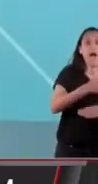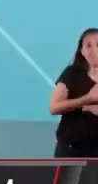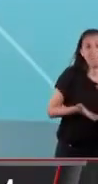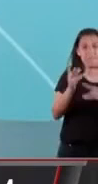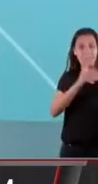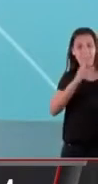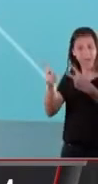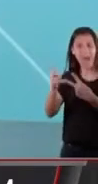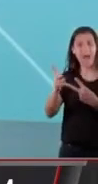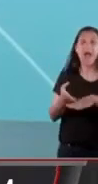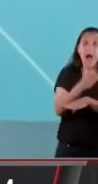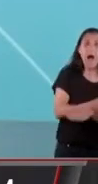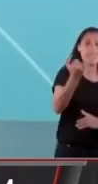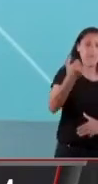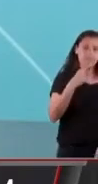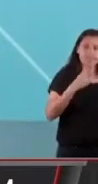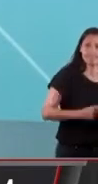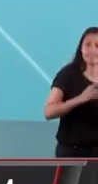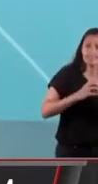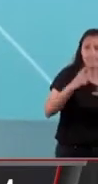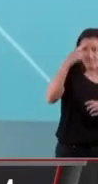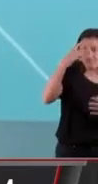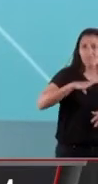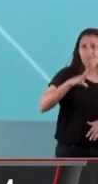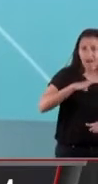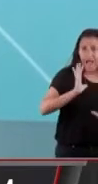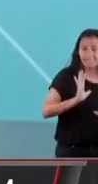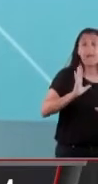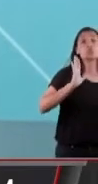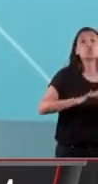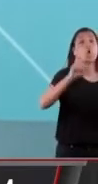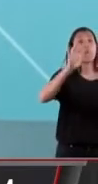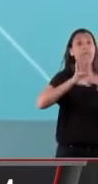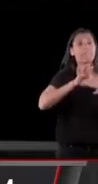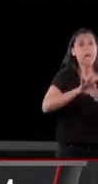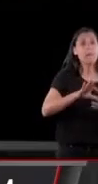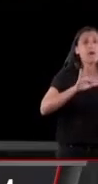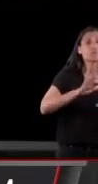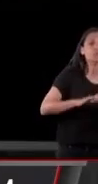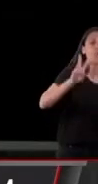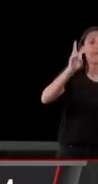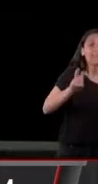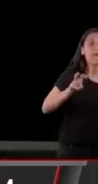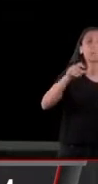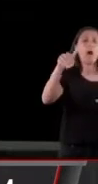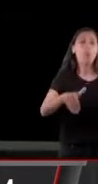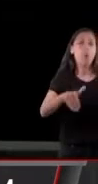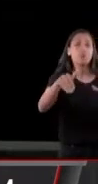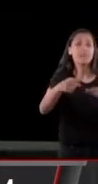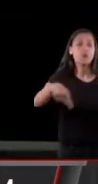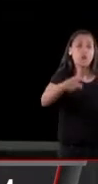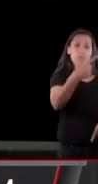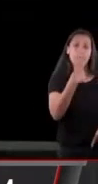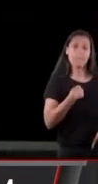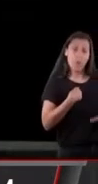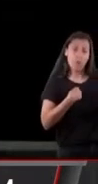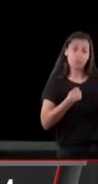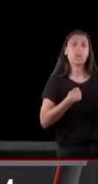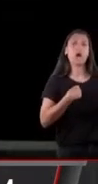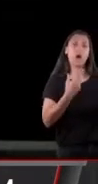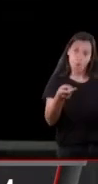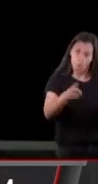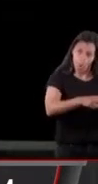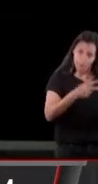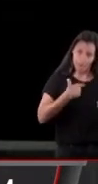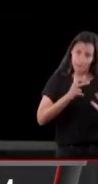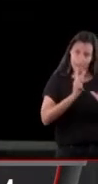Juan, después hubo una interna en la cual finalmente quedó afuera de esa interna, pero más allá de eso es el único que hasta el momento ha hablado, hablaron